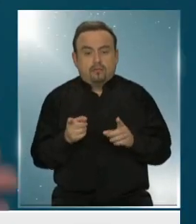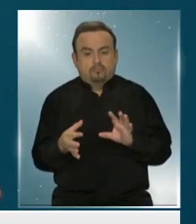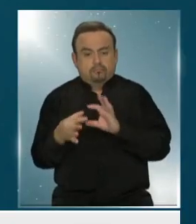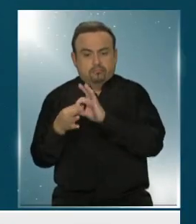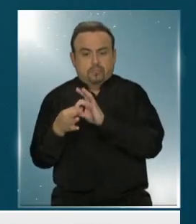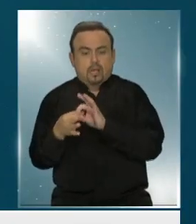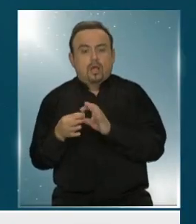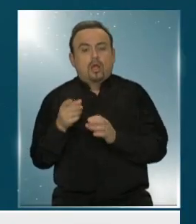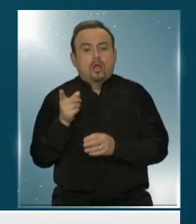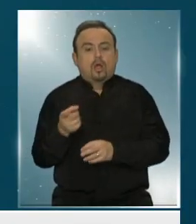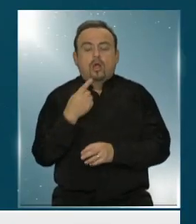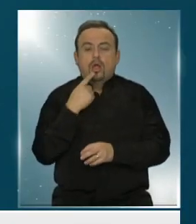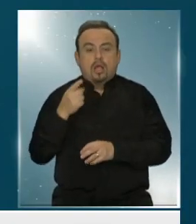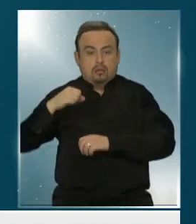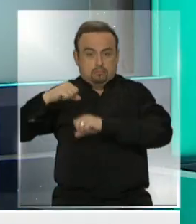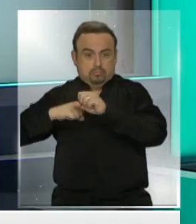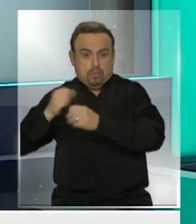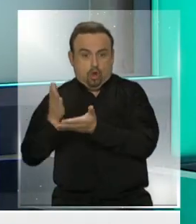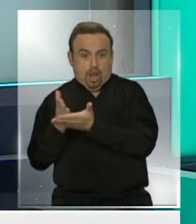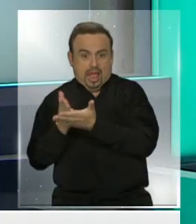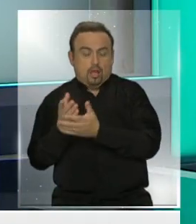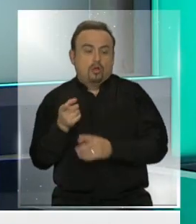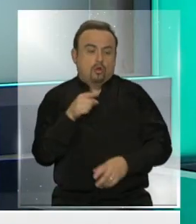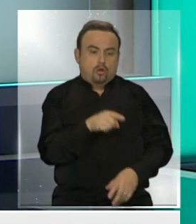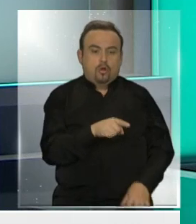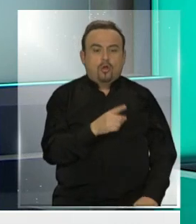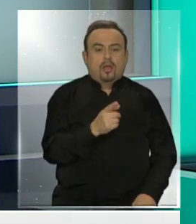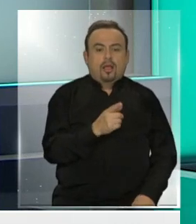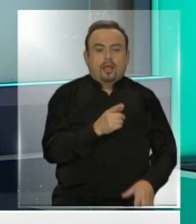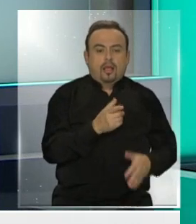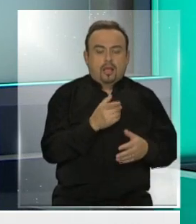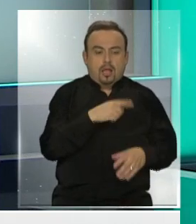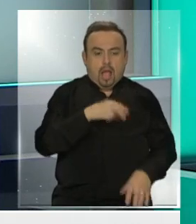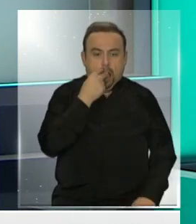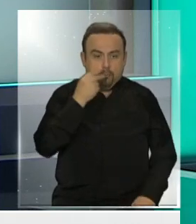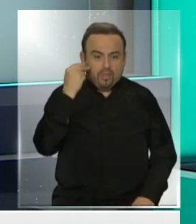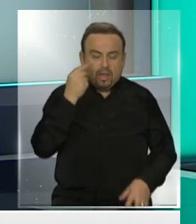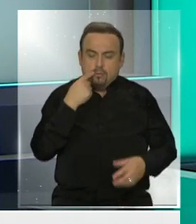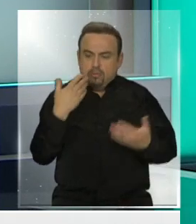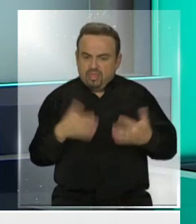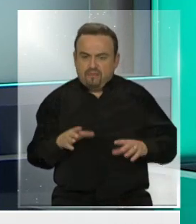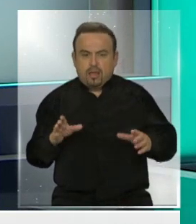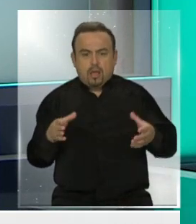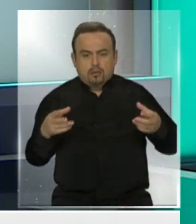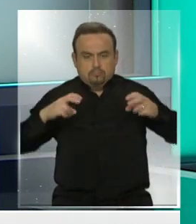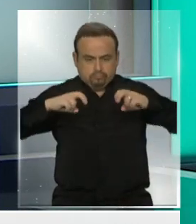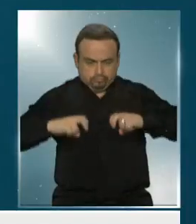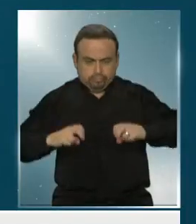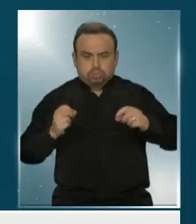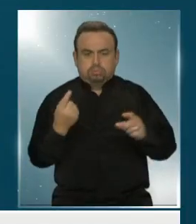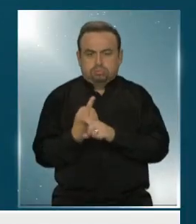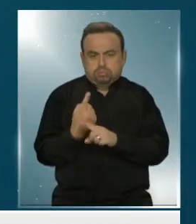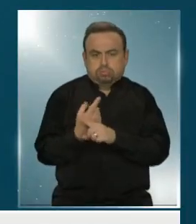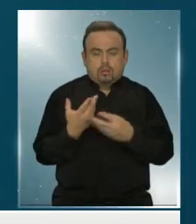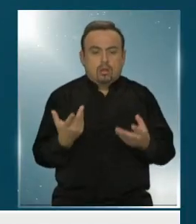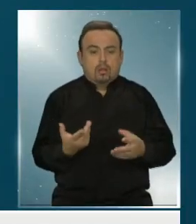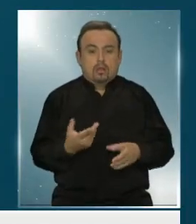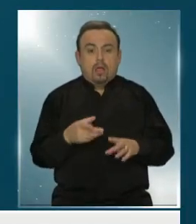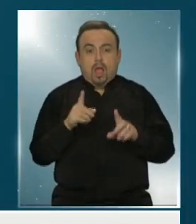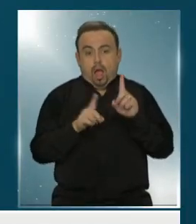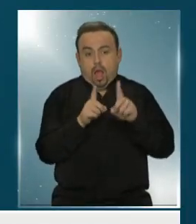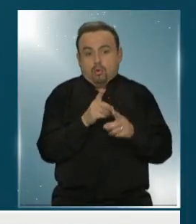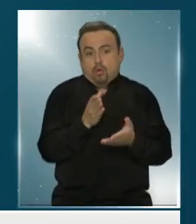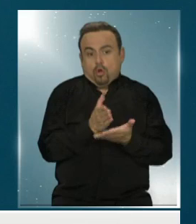con los apoderados hay distintos mecanismos hay mucha alternativa hemos visto algunos colegios que han optado por la solidaridad o sea